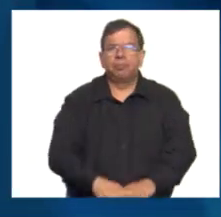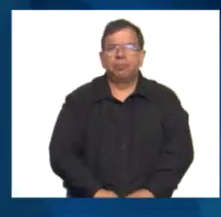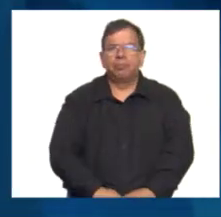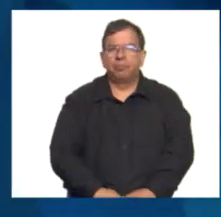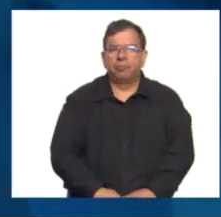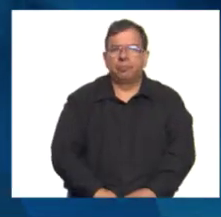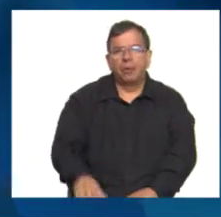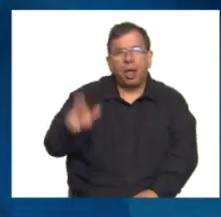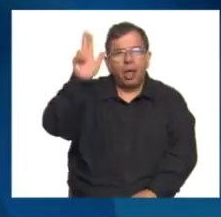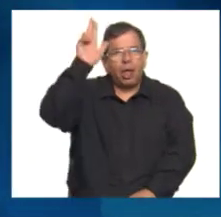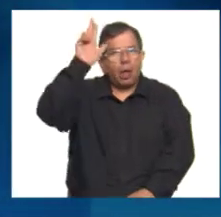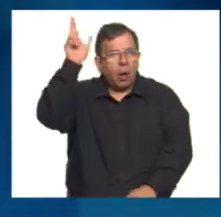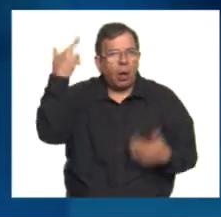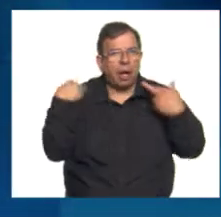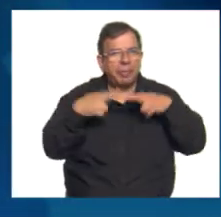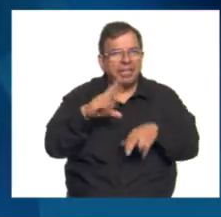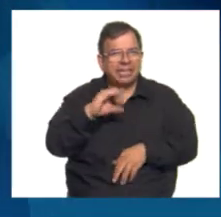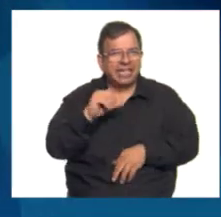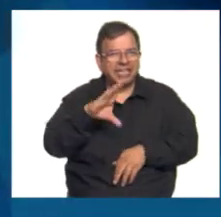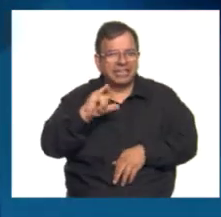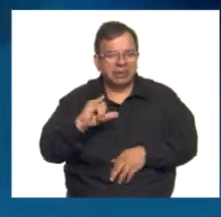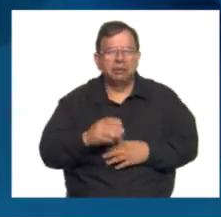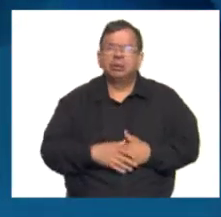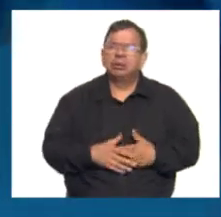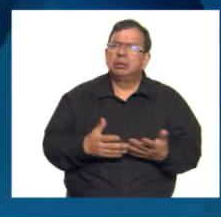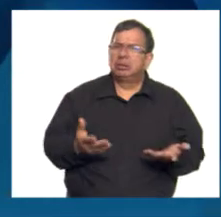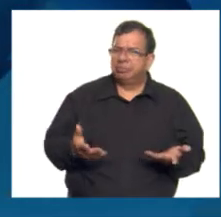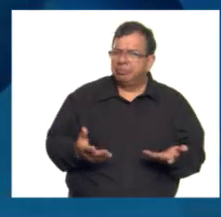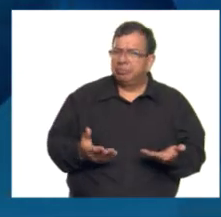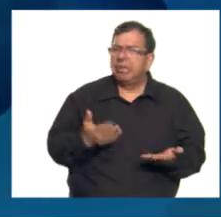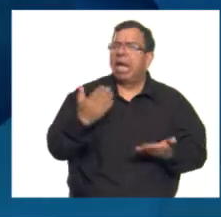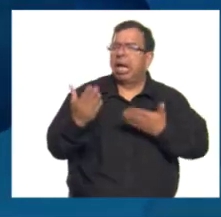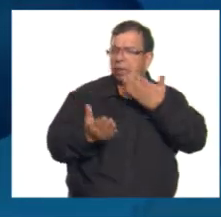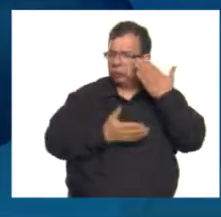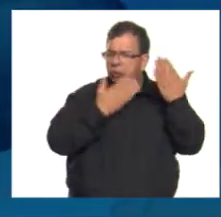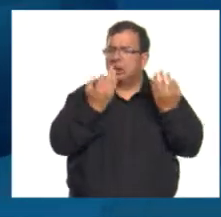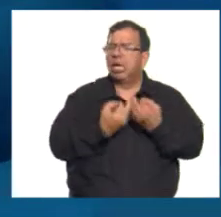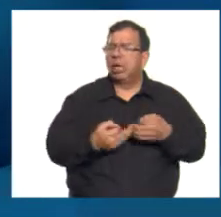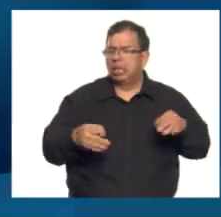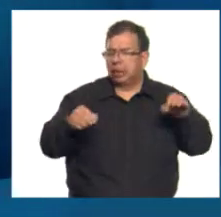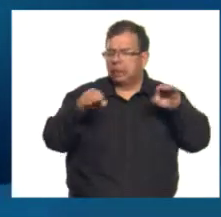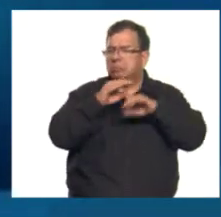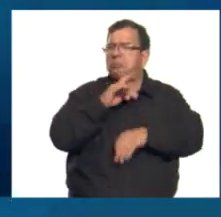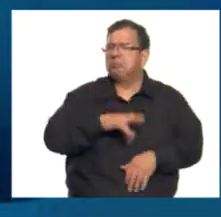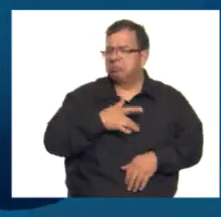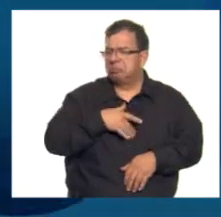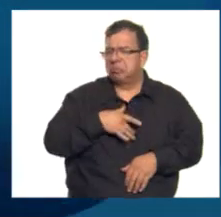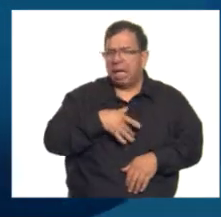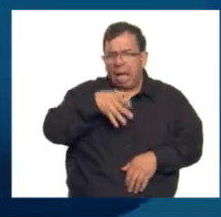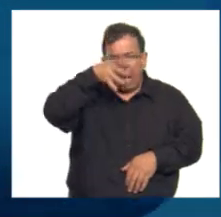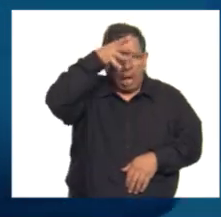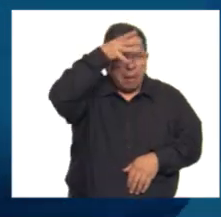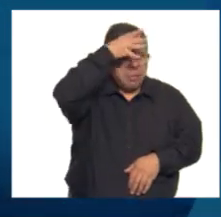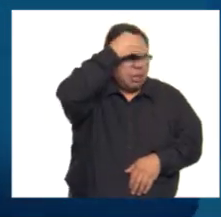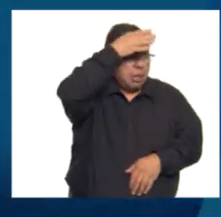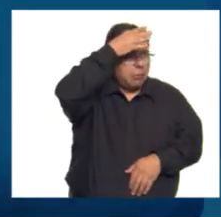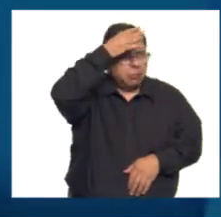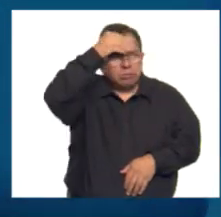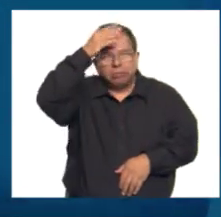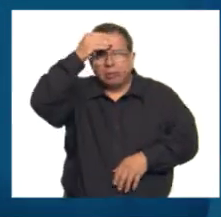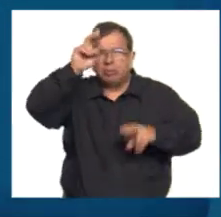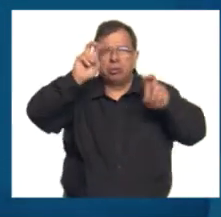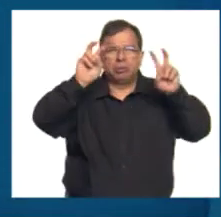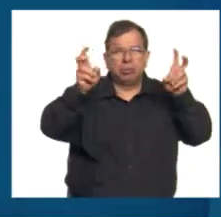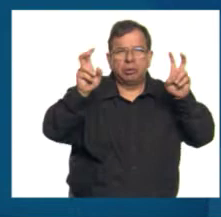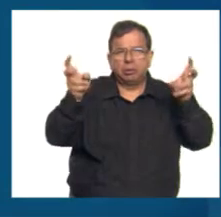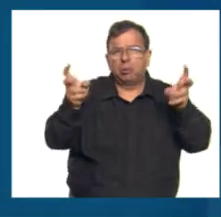Hola, maestra Ceci. Yo creo que es importante estudiar porque aprendemos varios temas sobre